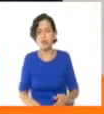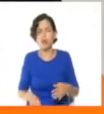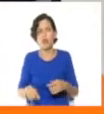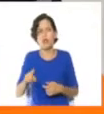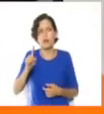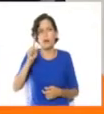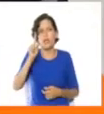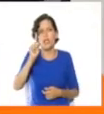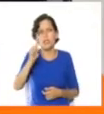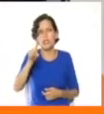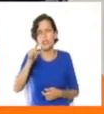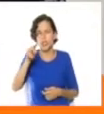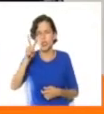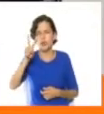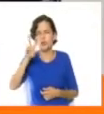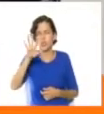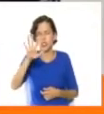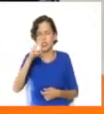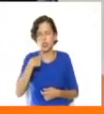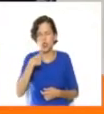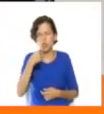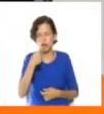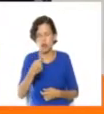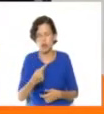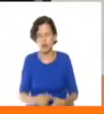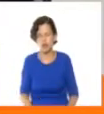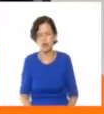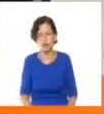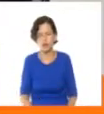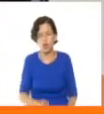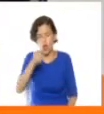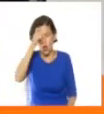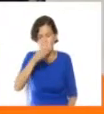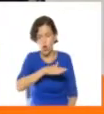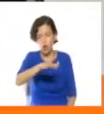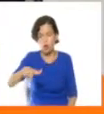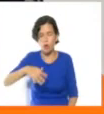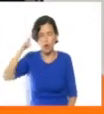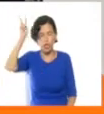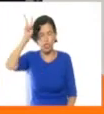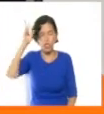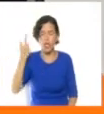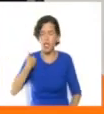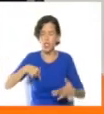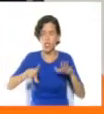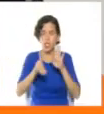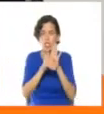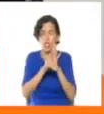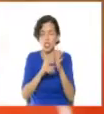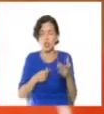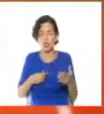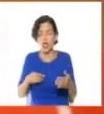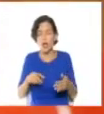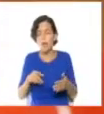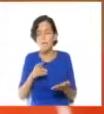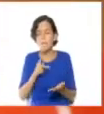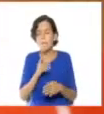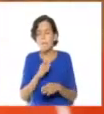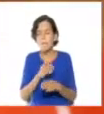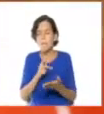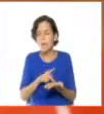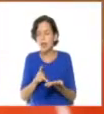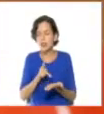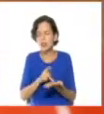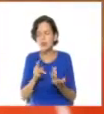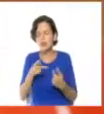¿les parece? Fíjense, vamos a leer el artículo 125, donde reza lo siguiente. Los pueblos